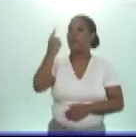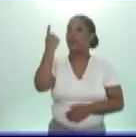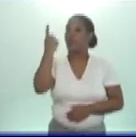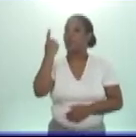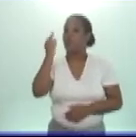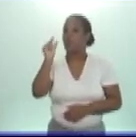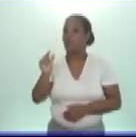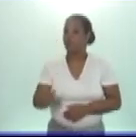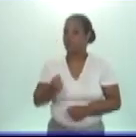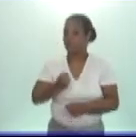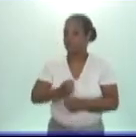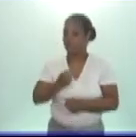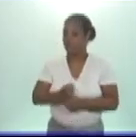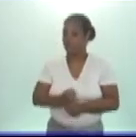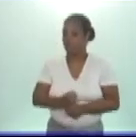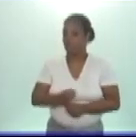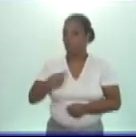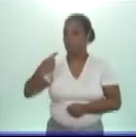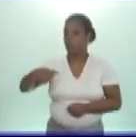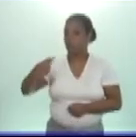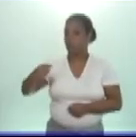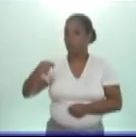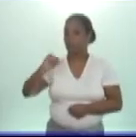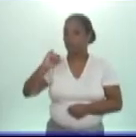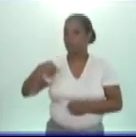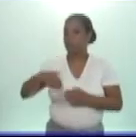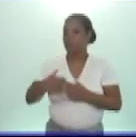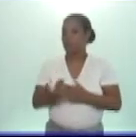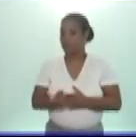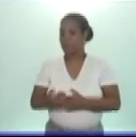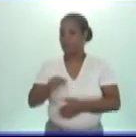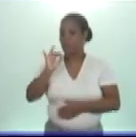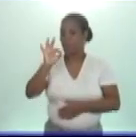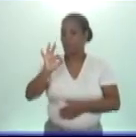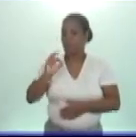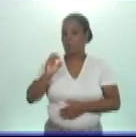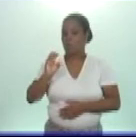cada uno ha ganado en esos 6 días de trabajo.